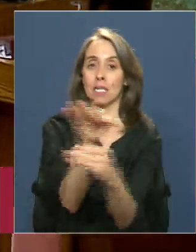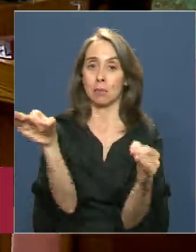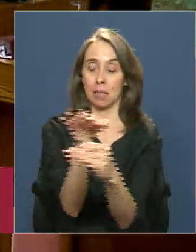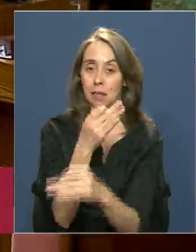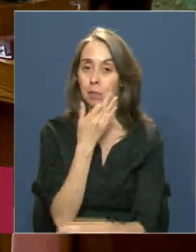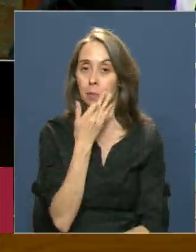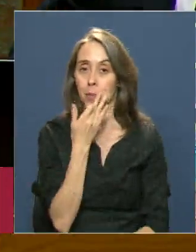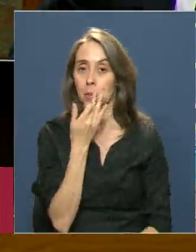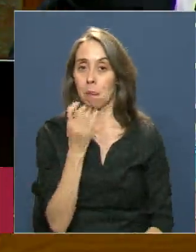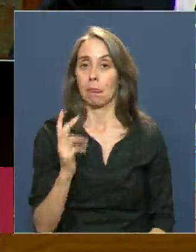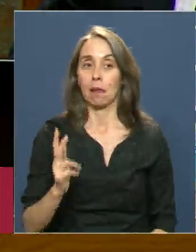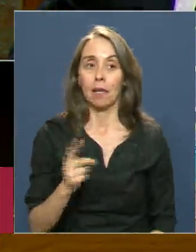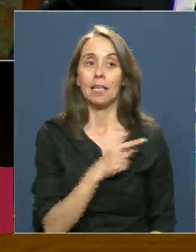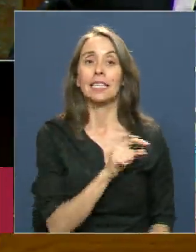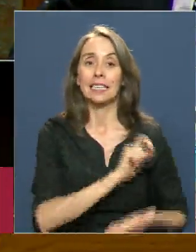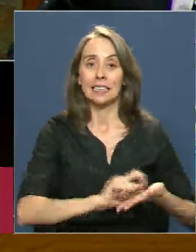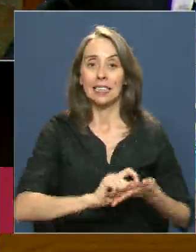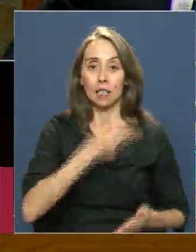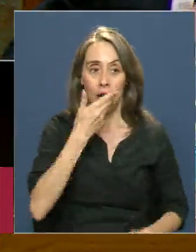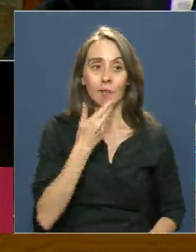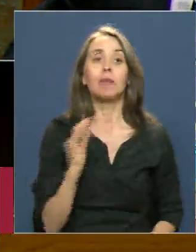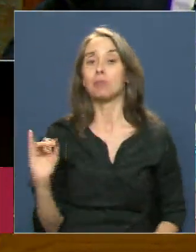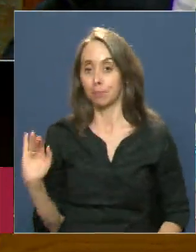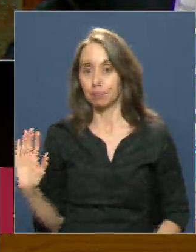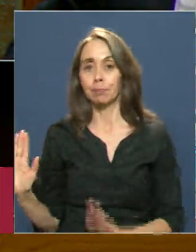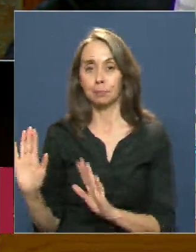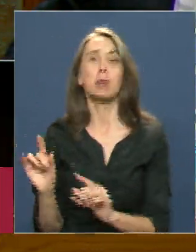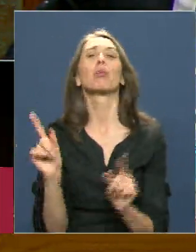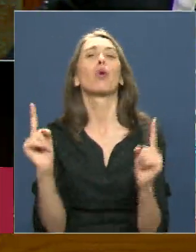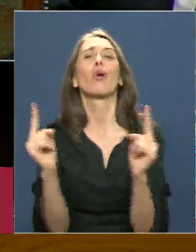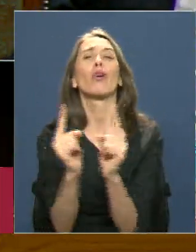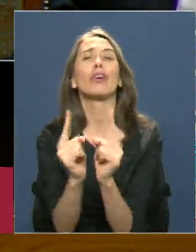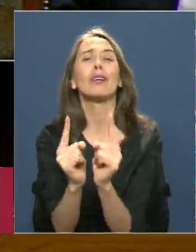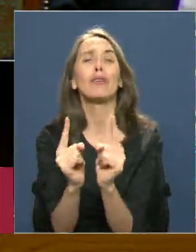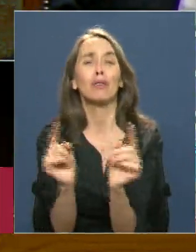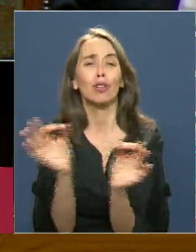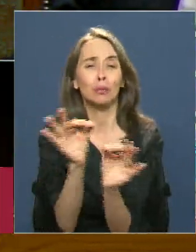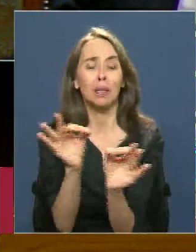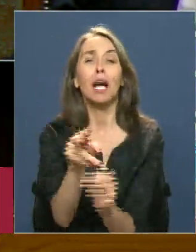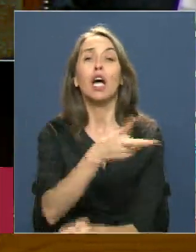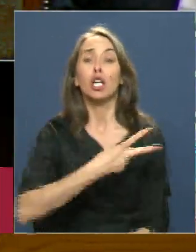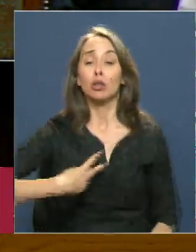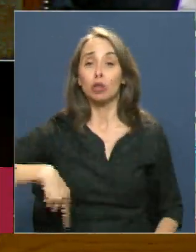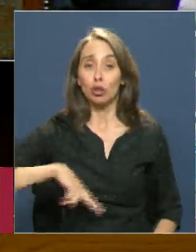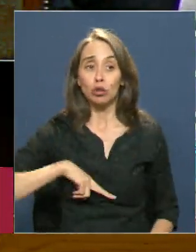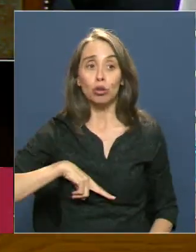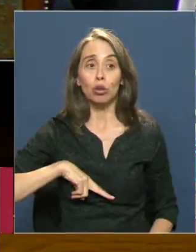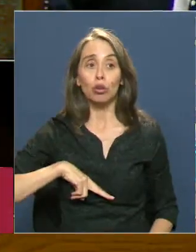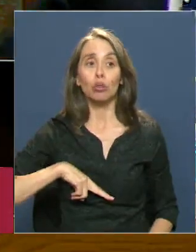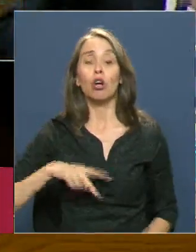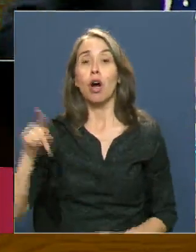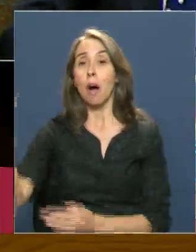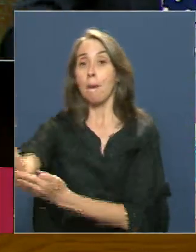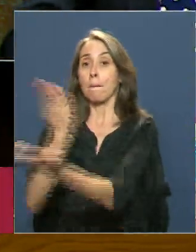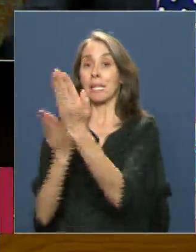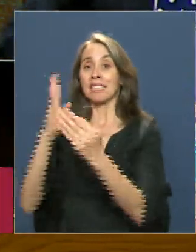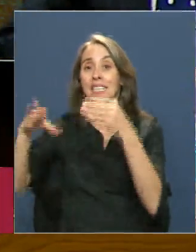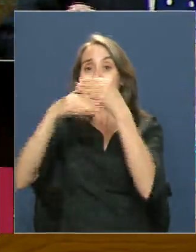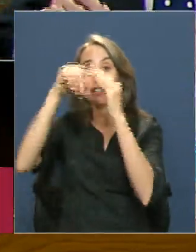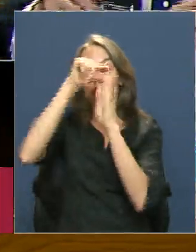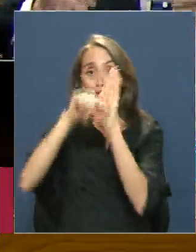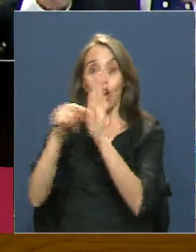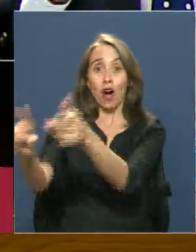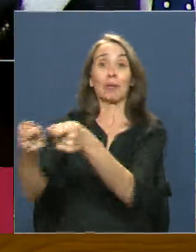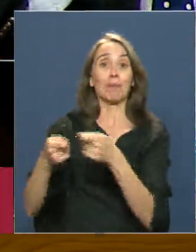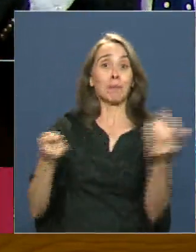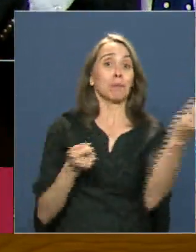Sí, señor secretario diputado. Secretario tiene la palabra. Sí, sí. Muy breve. Nosotros ahí nos retiraron algunas